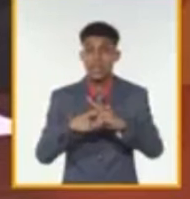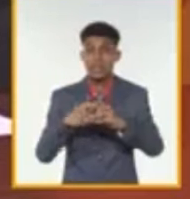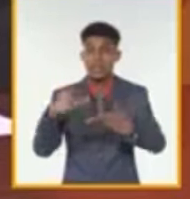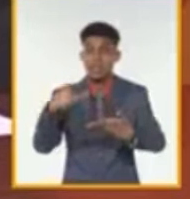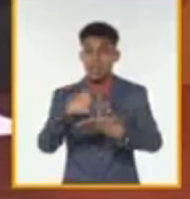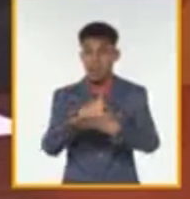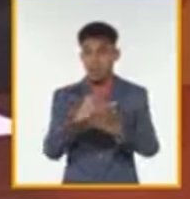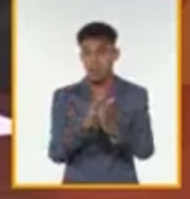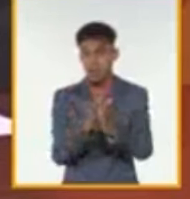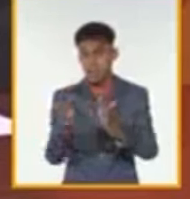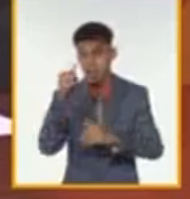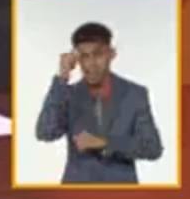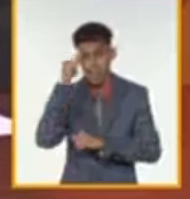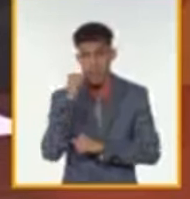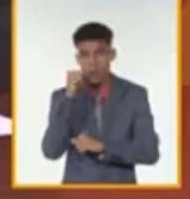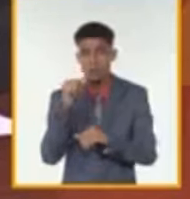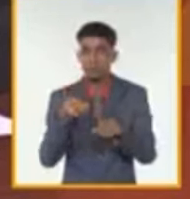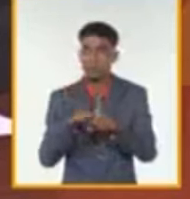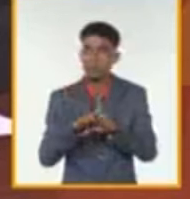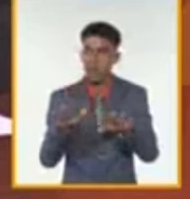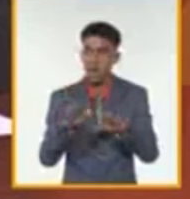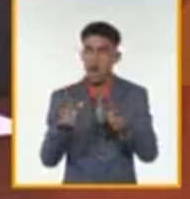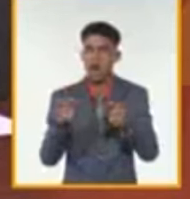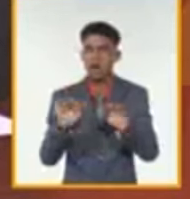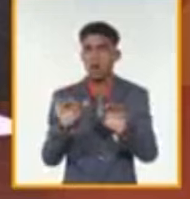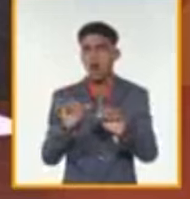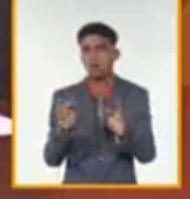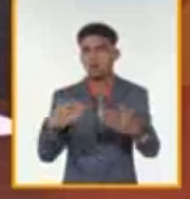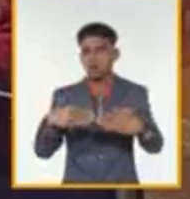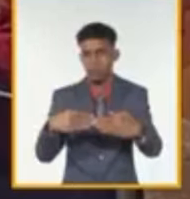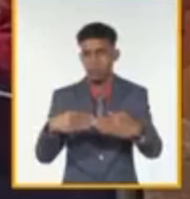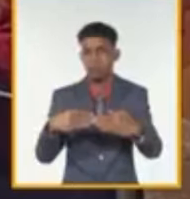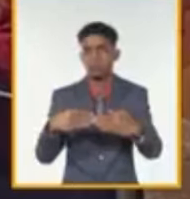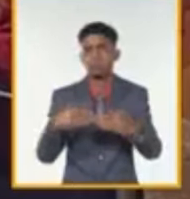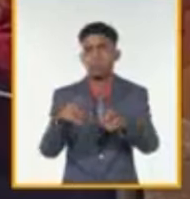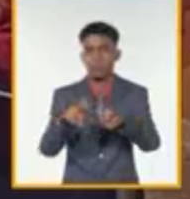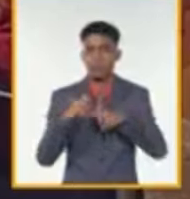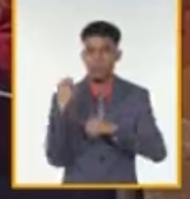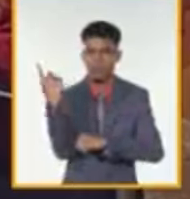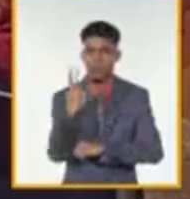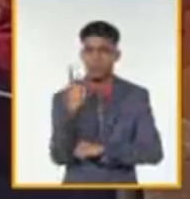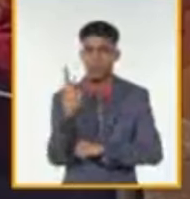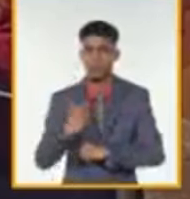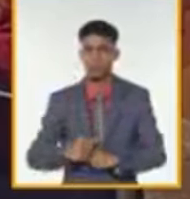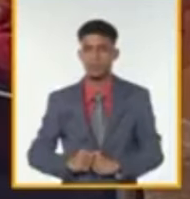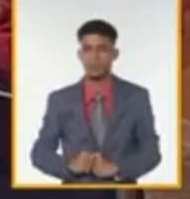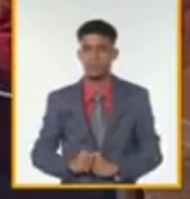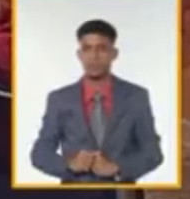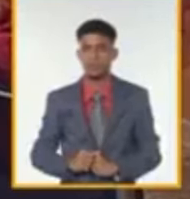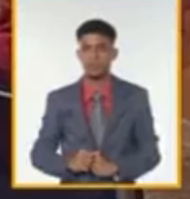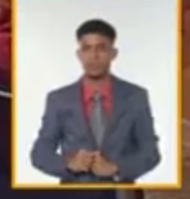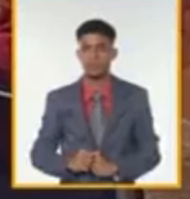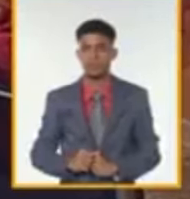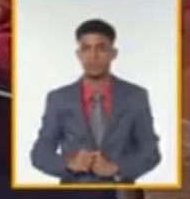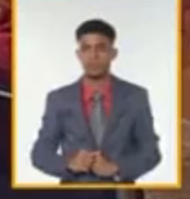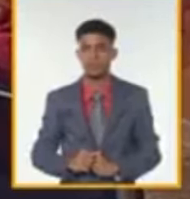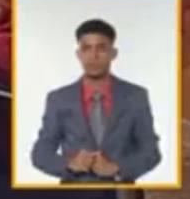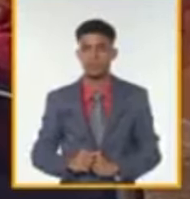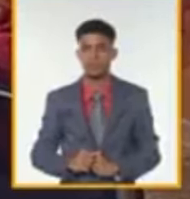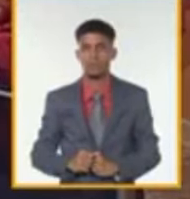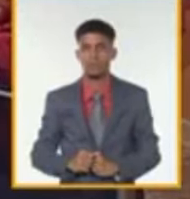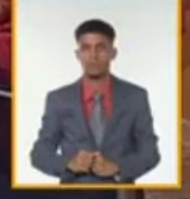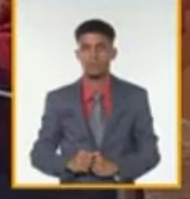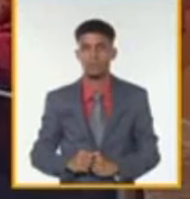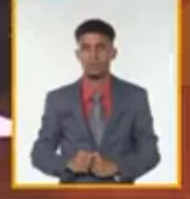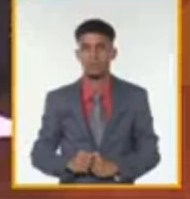sábado pues estará ya sesionando de manera oficial esta legislatura nuevamente de la asamblea nacional